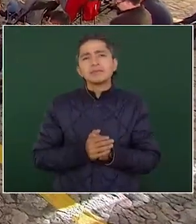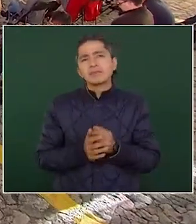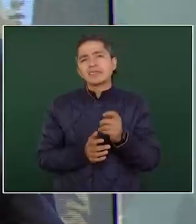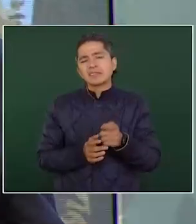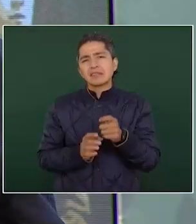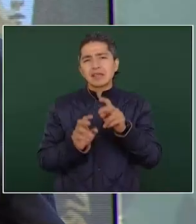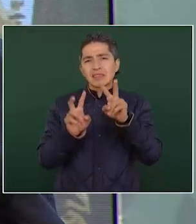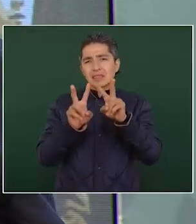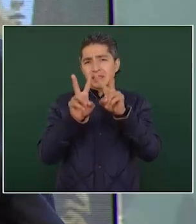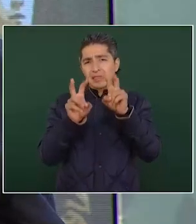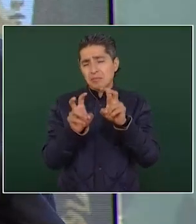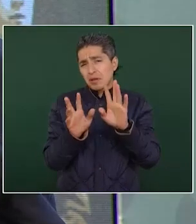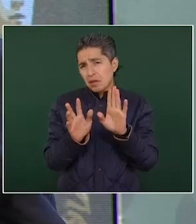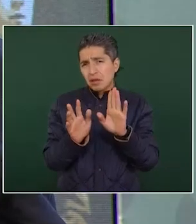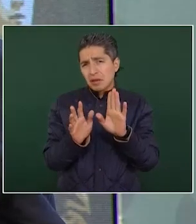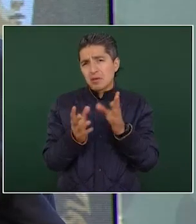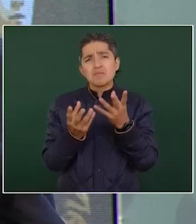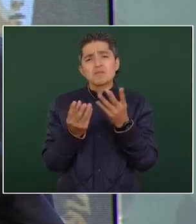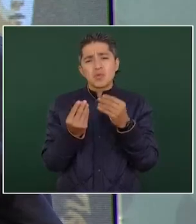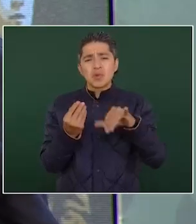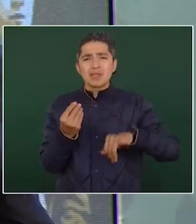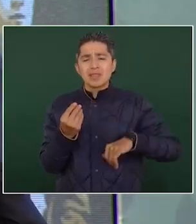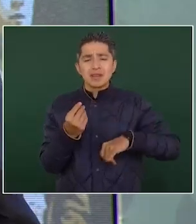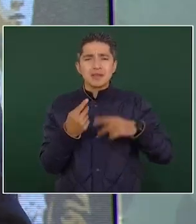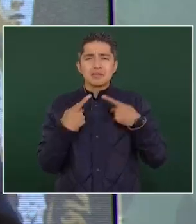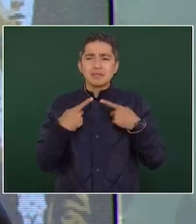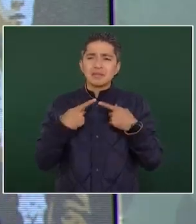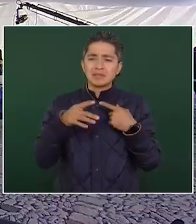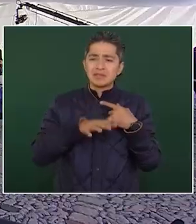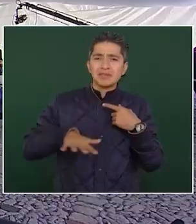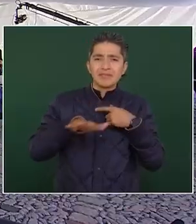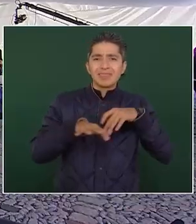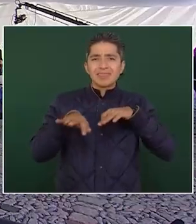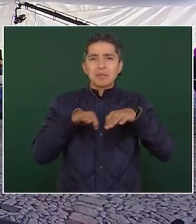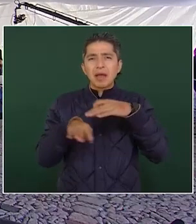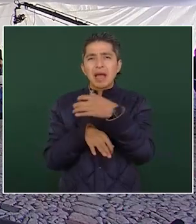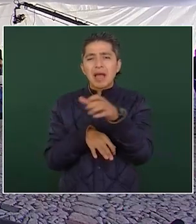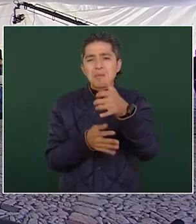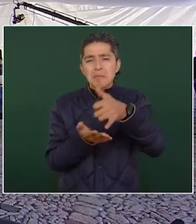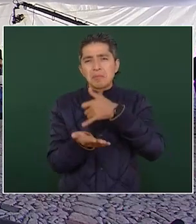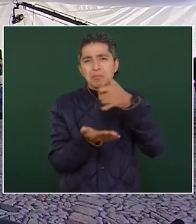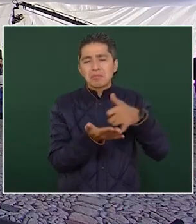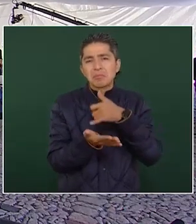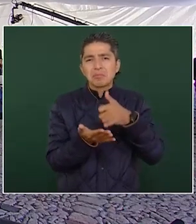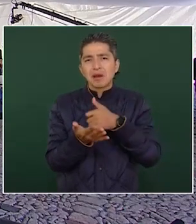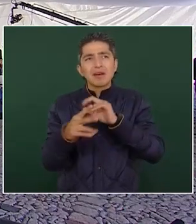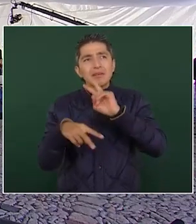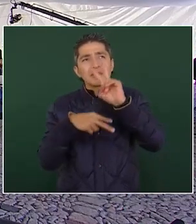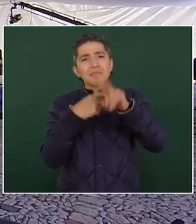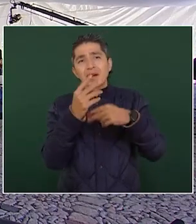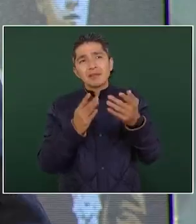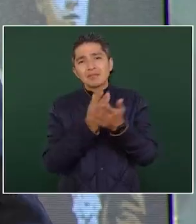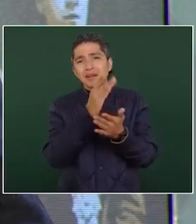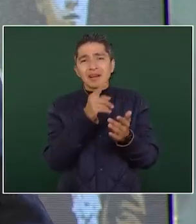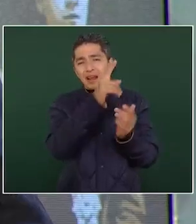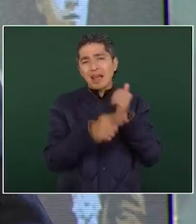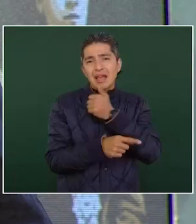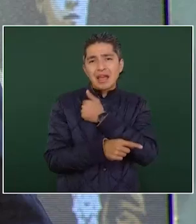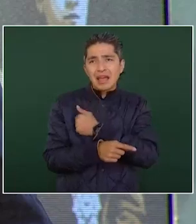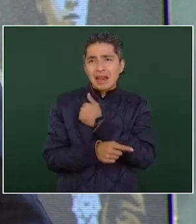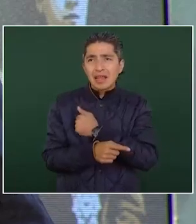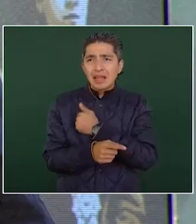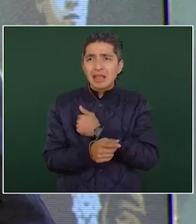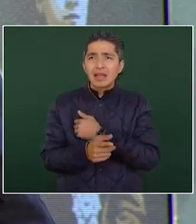tema de interés para muchos trabajadores agrícolas de México que van a Canadá, me gustaría